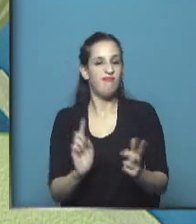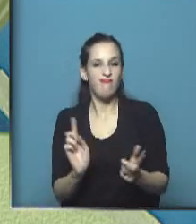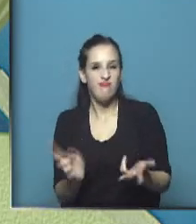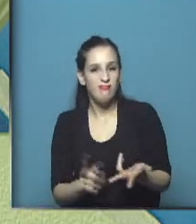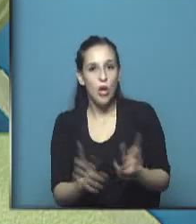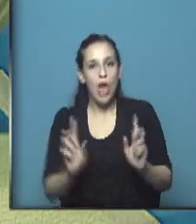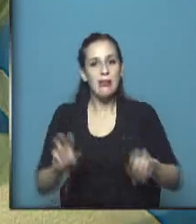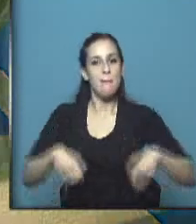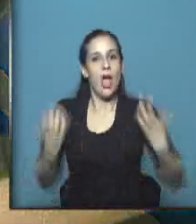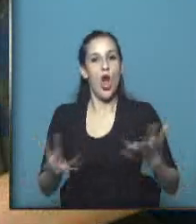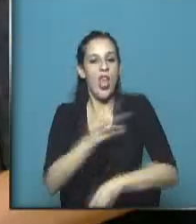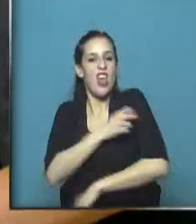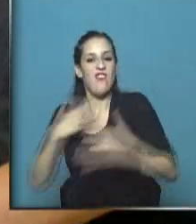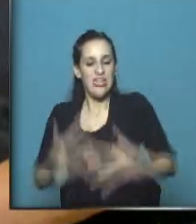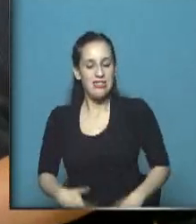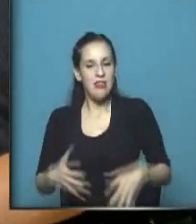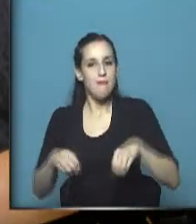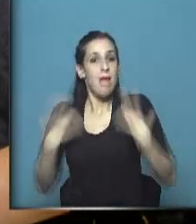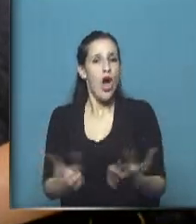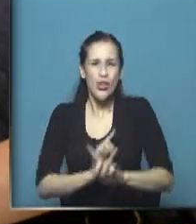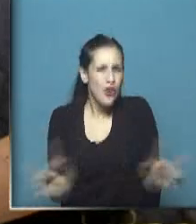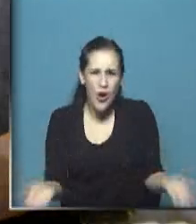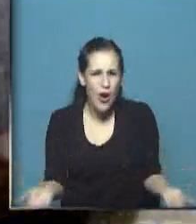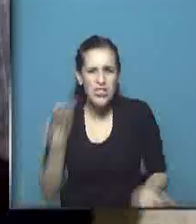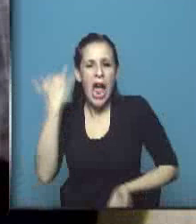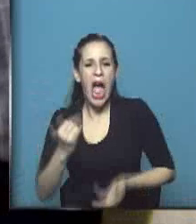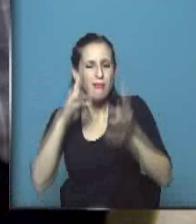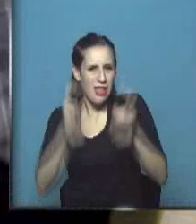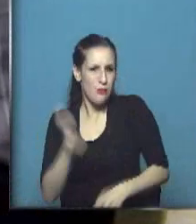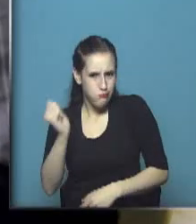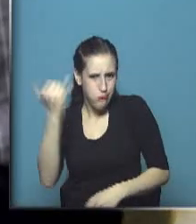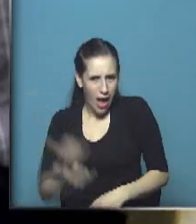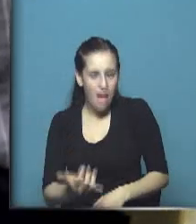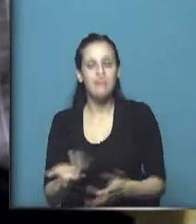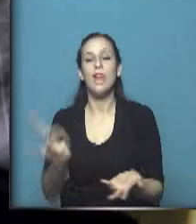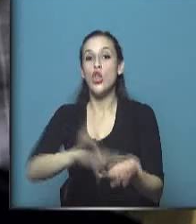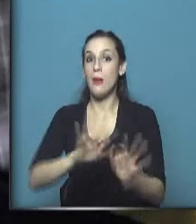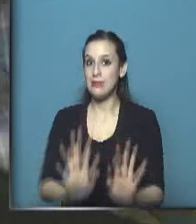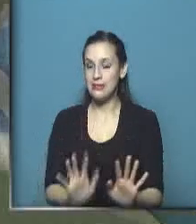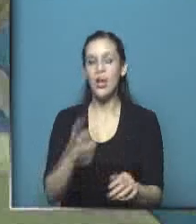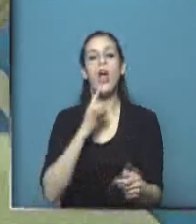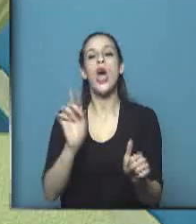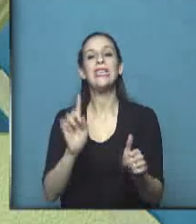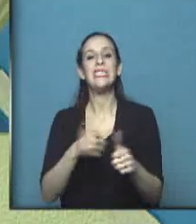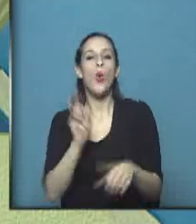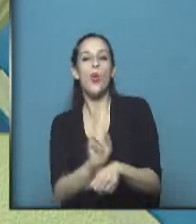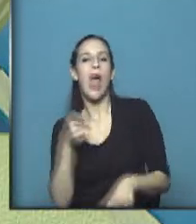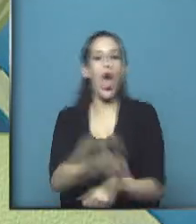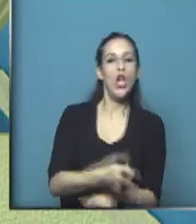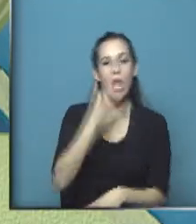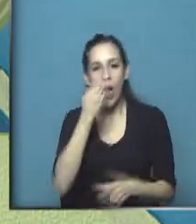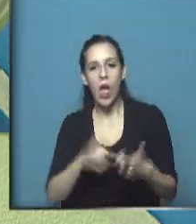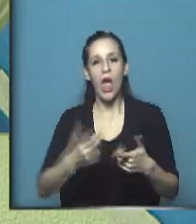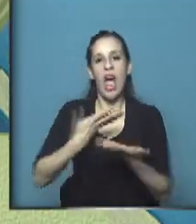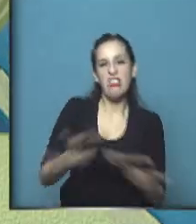aumentan las defensas naturales, no previenen los resfríos. Ya hay investigaciones sobre esto. A ver, ¿podemos repetir esto? No previenen los resfríos, no mejoran el